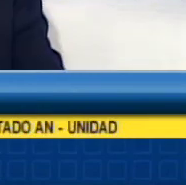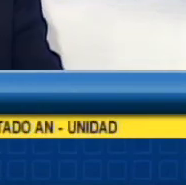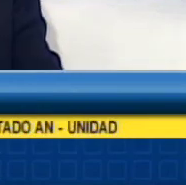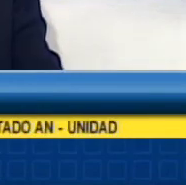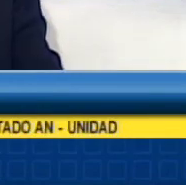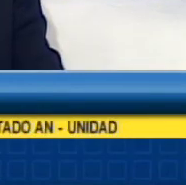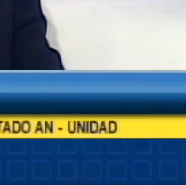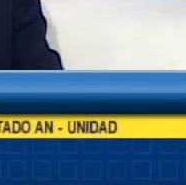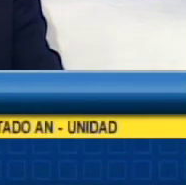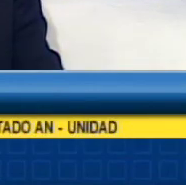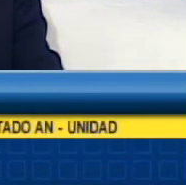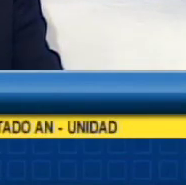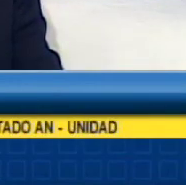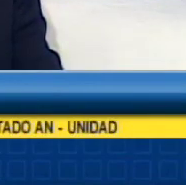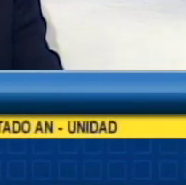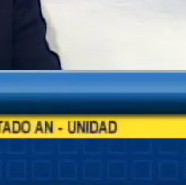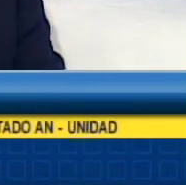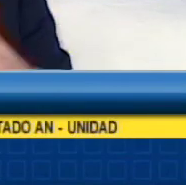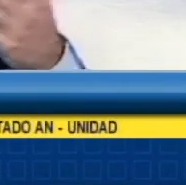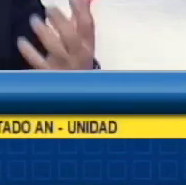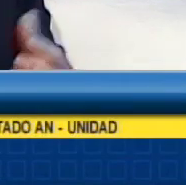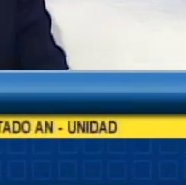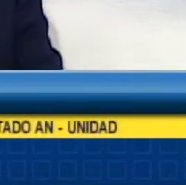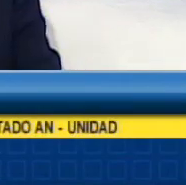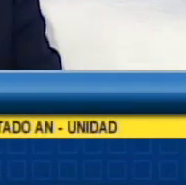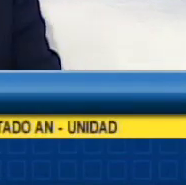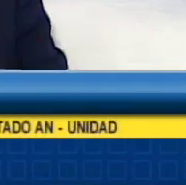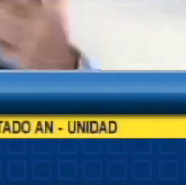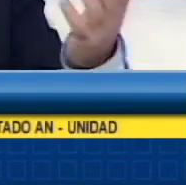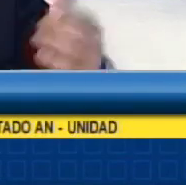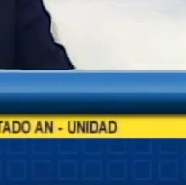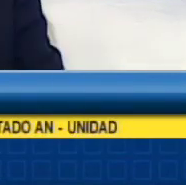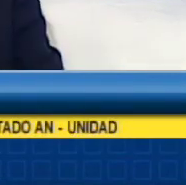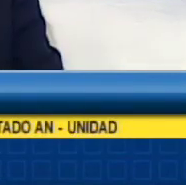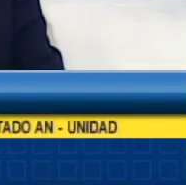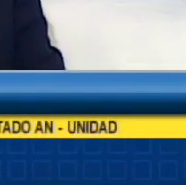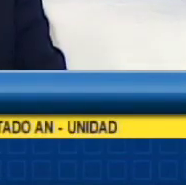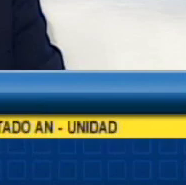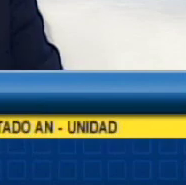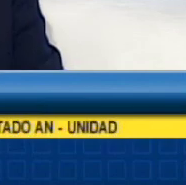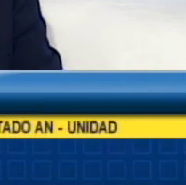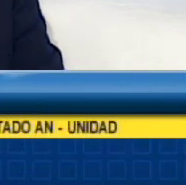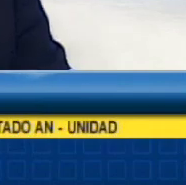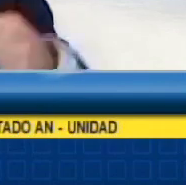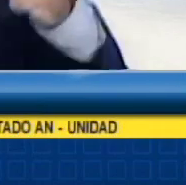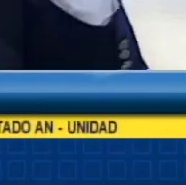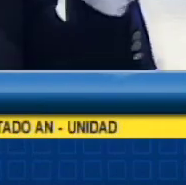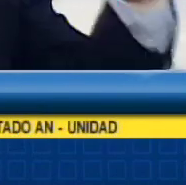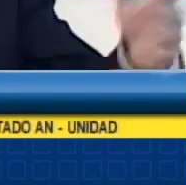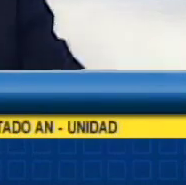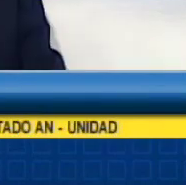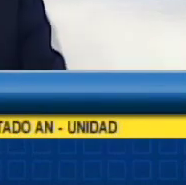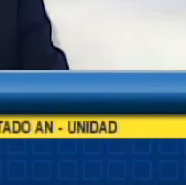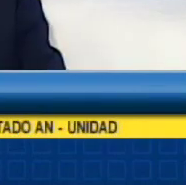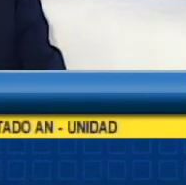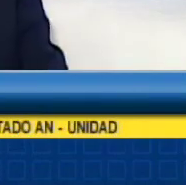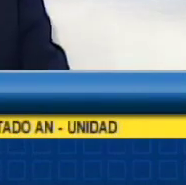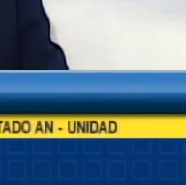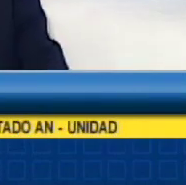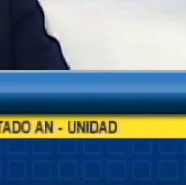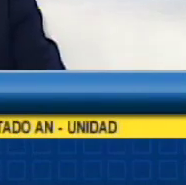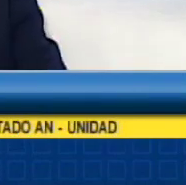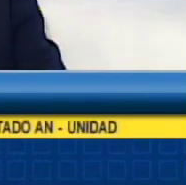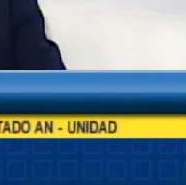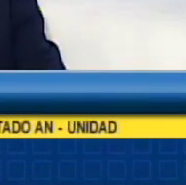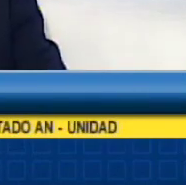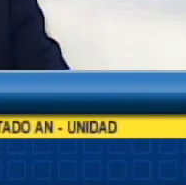cercana al gobierno, su manera de relacionarse con el país es insultando. Insultan a los medios, insultan a los periodistas, insultan a